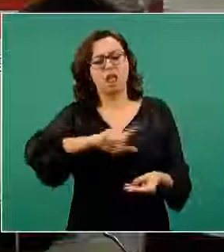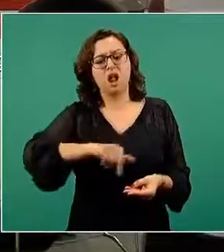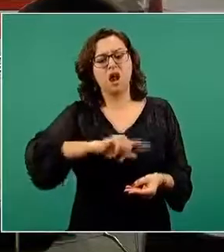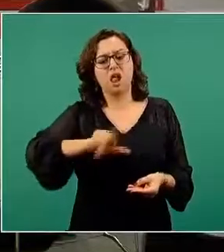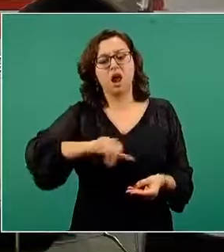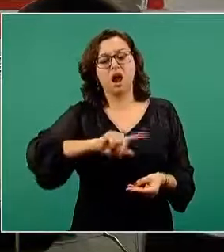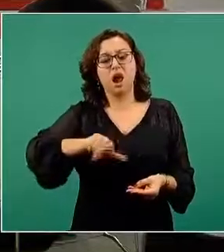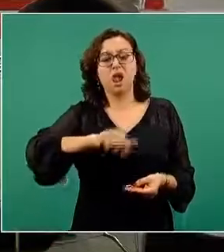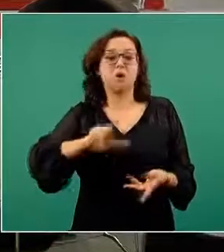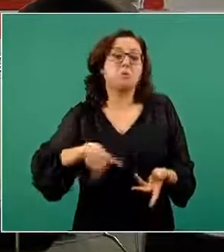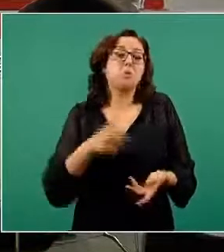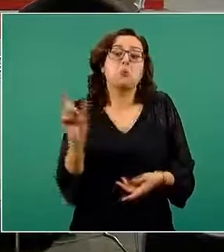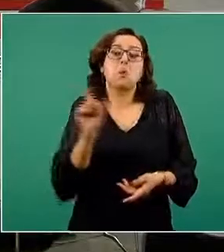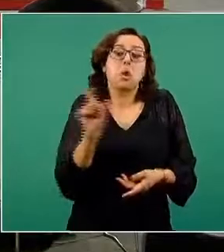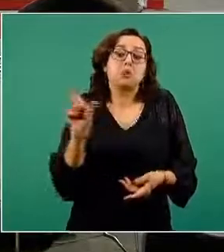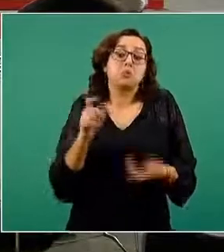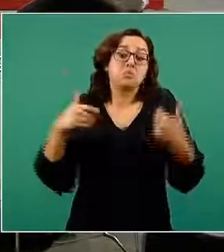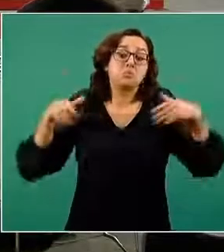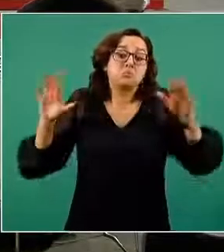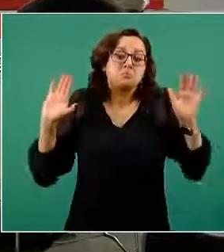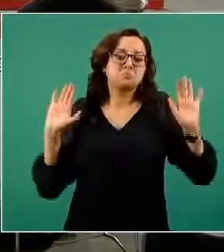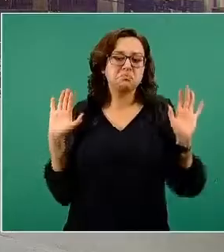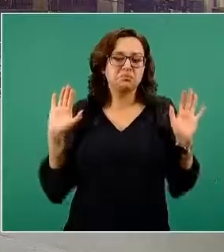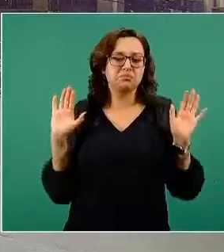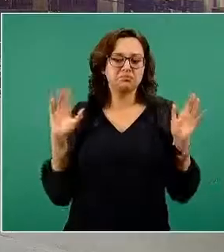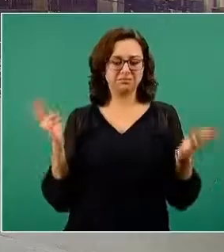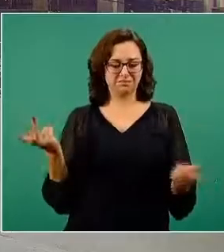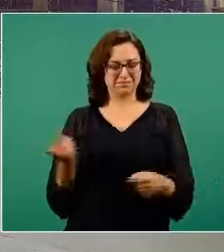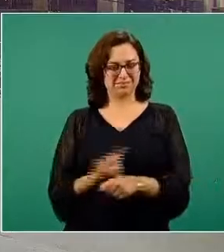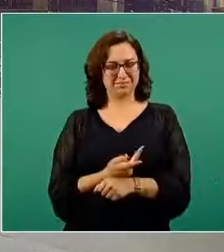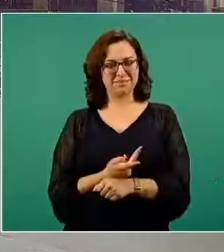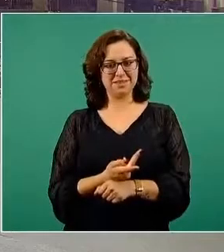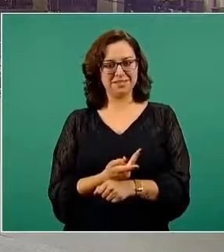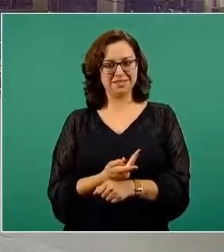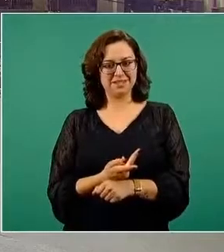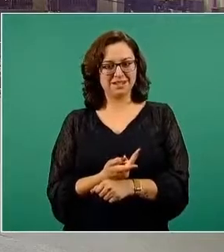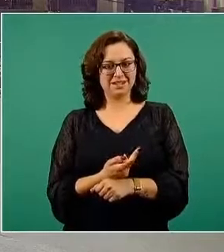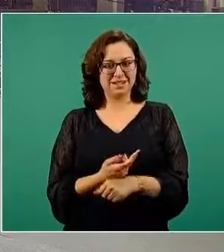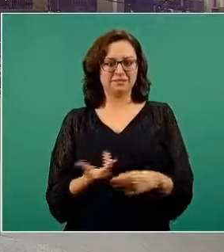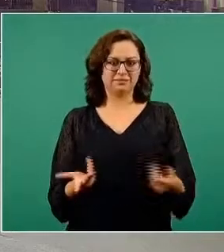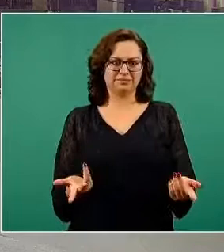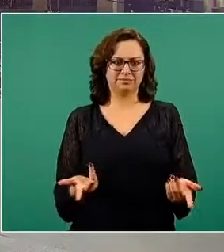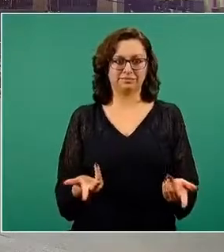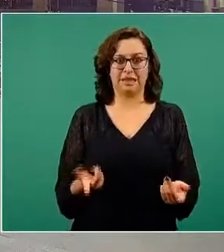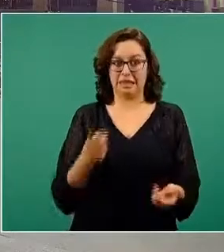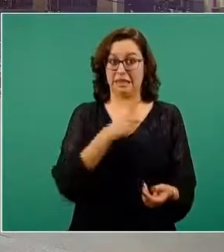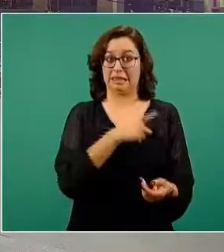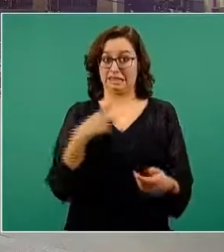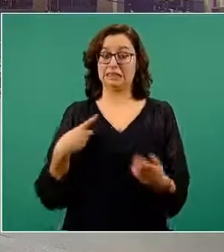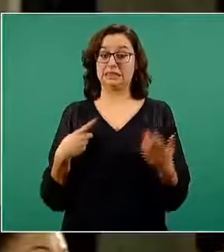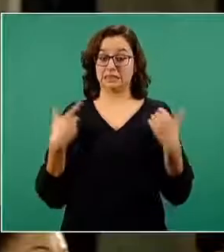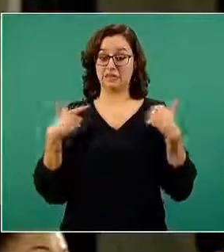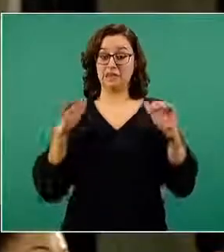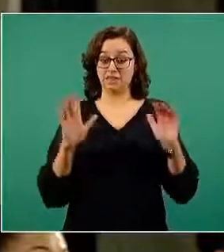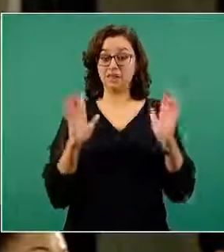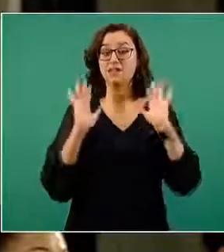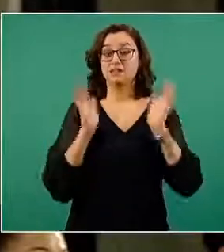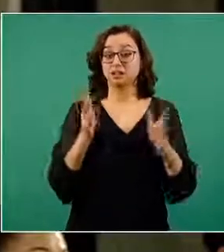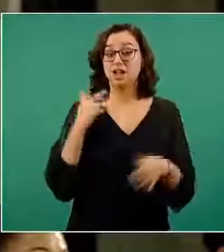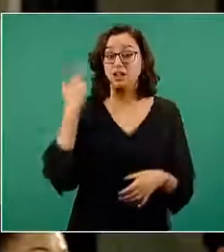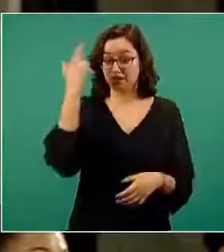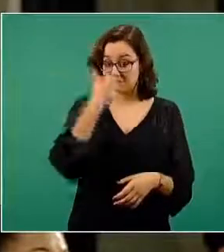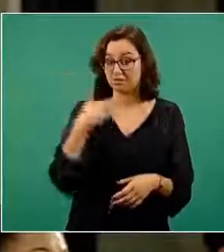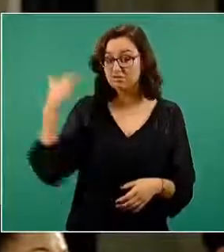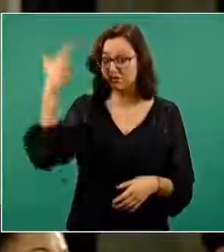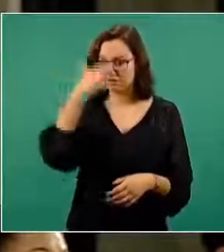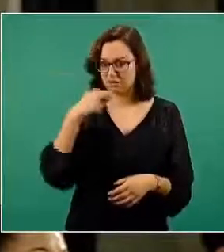ningún compromiso de sacarlo. Entonces, seguramente sería importante revisar la disposición en